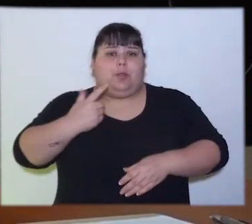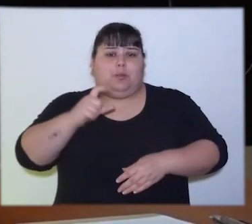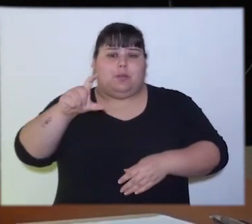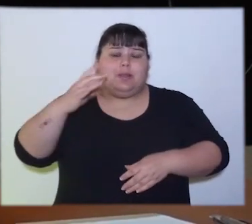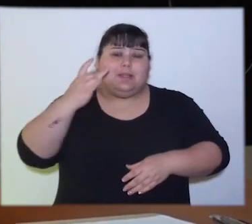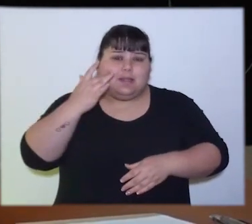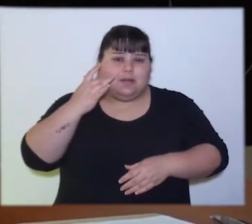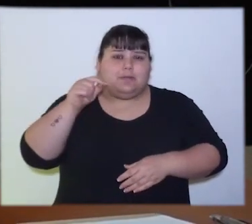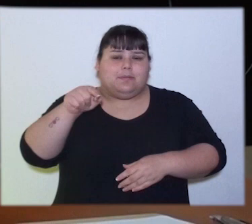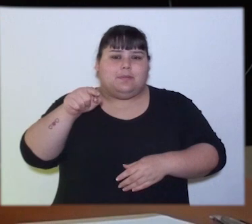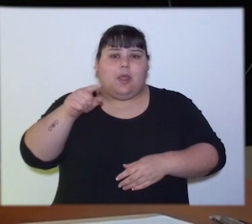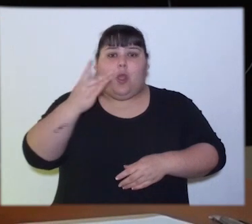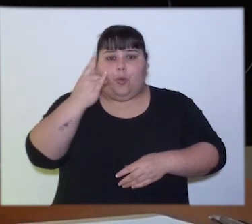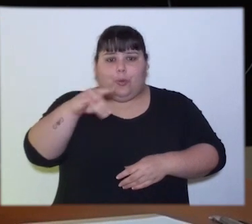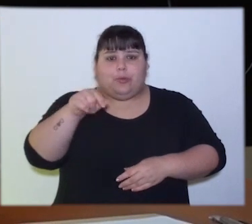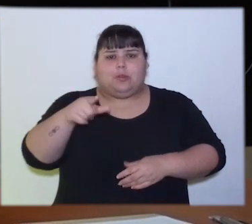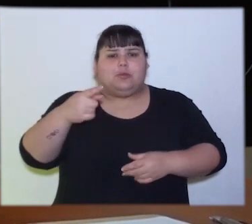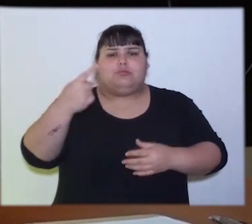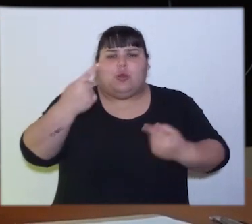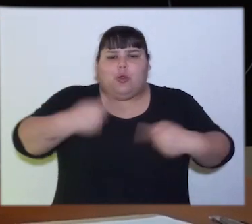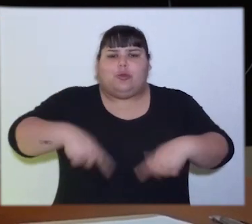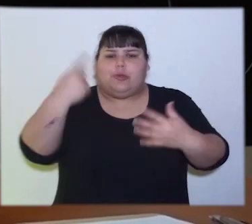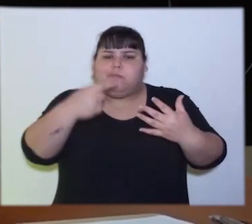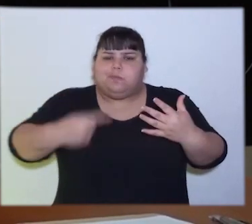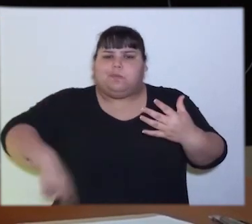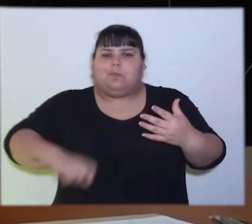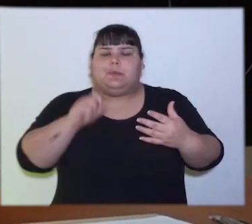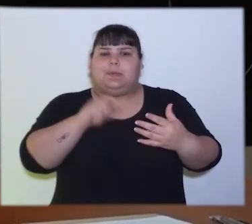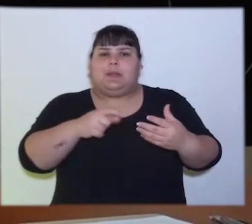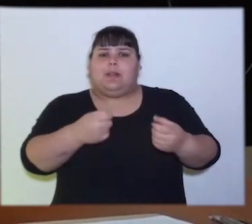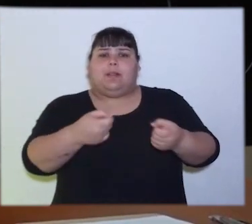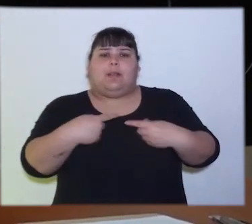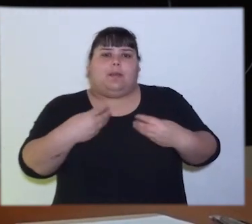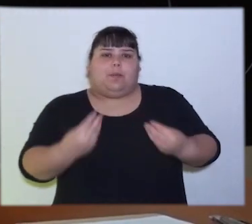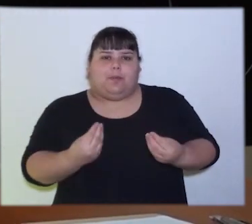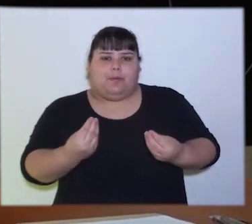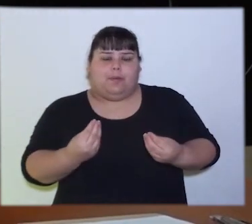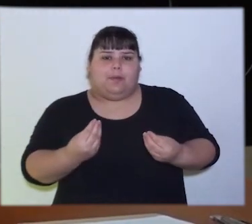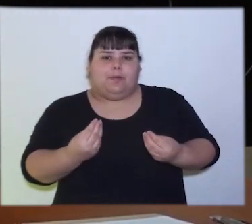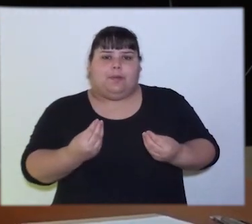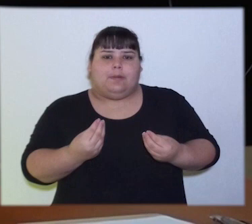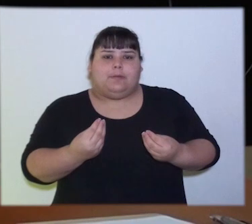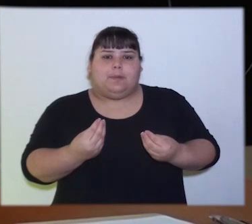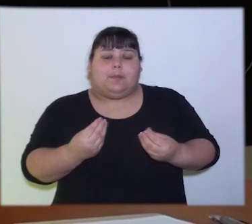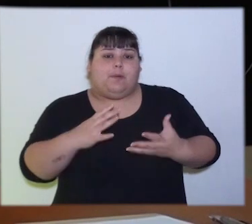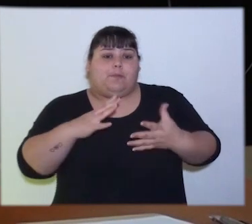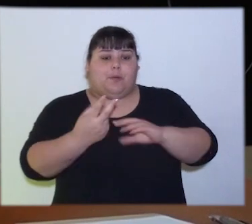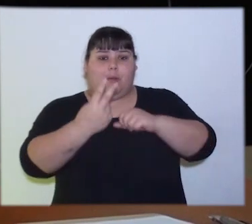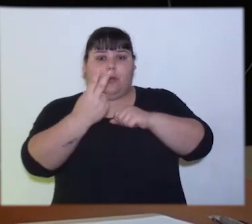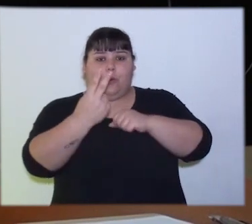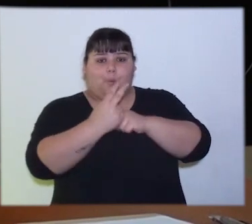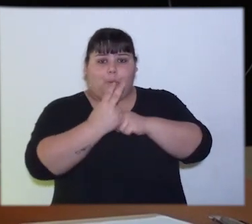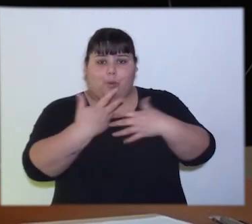Entre Ríos en este conjunto de materiales que nos van a permitir acercarnos a el cuidado